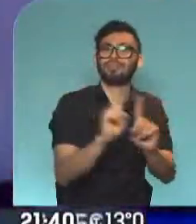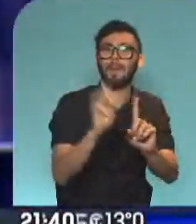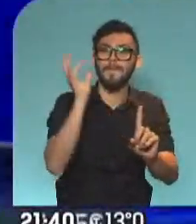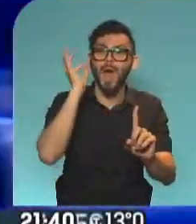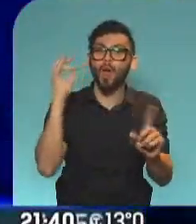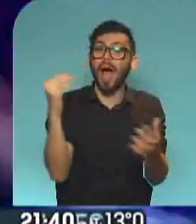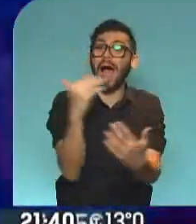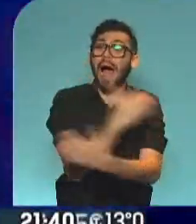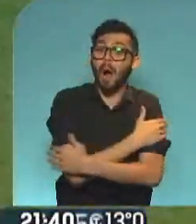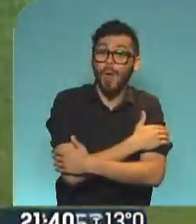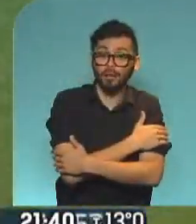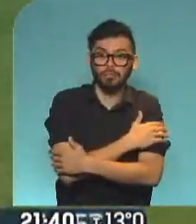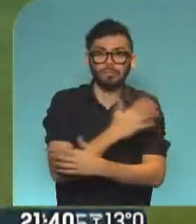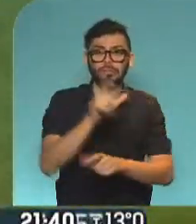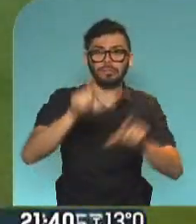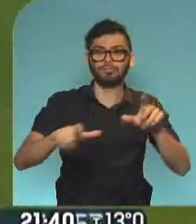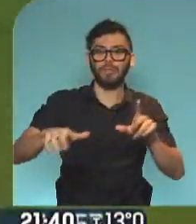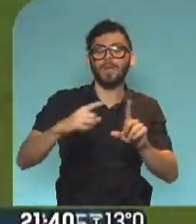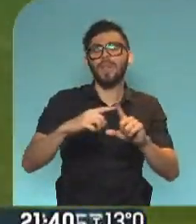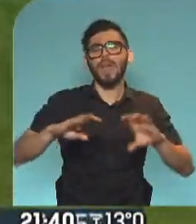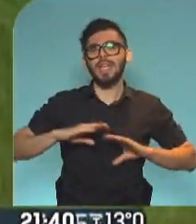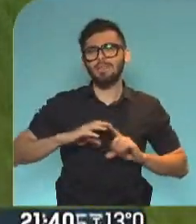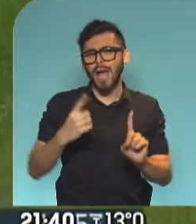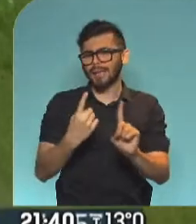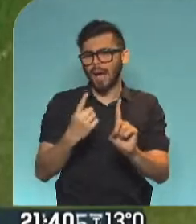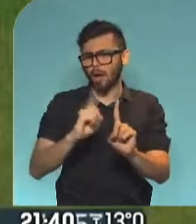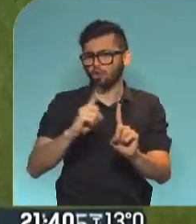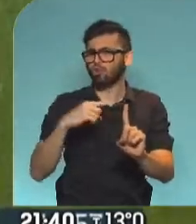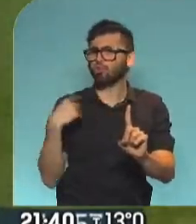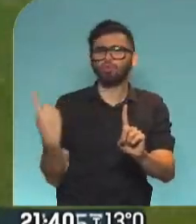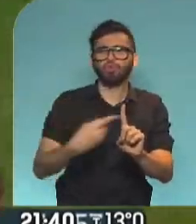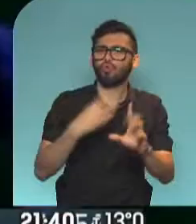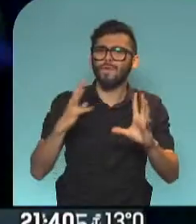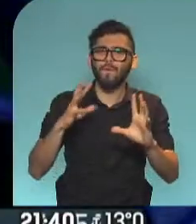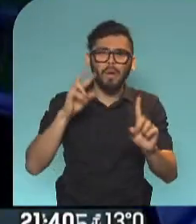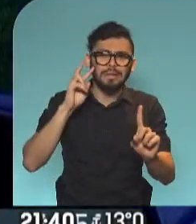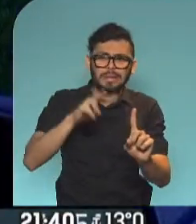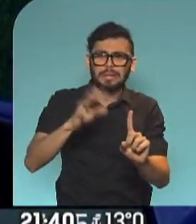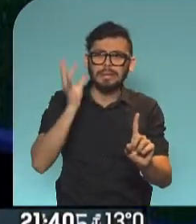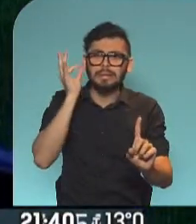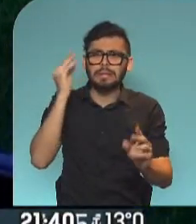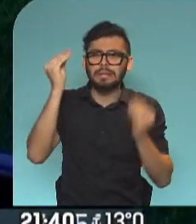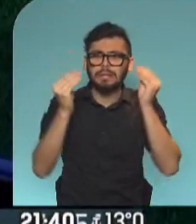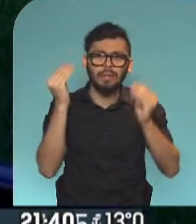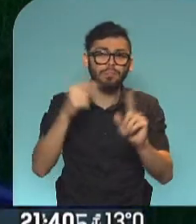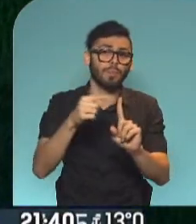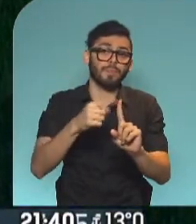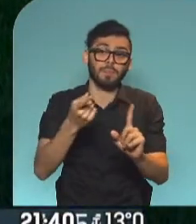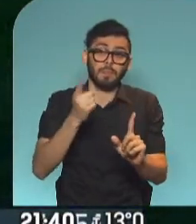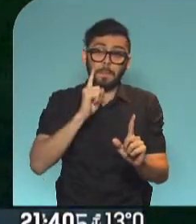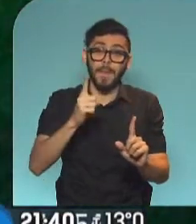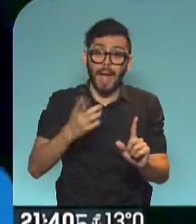la preocupación no solo de Gimnasia, sino del fútbol argentino, porque es un hombre de